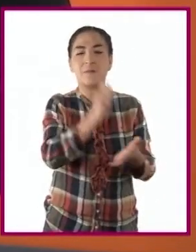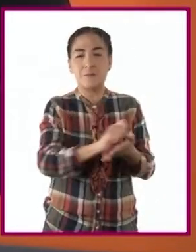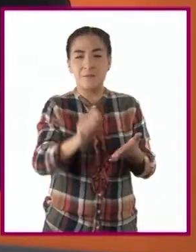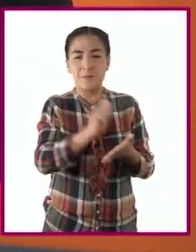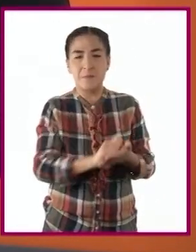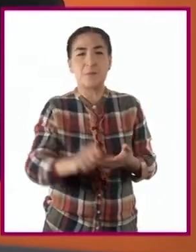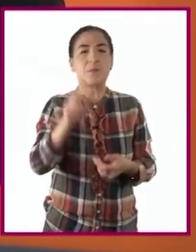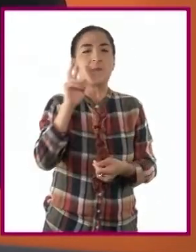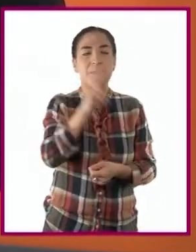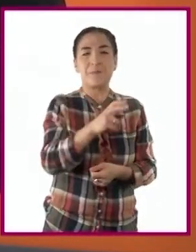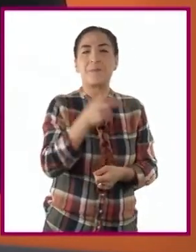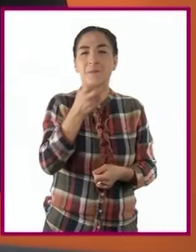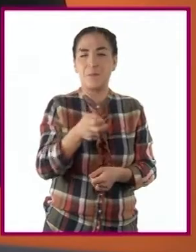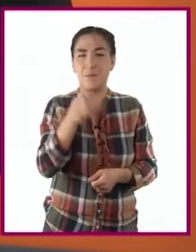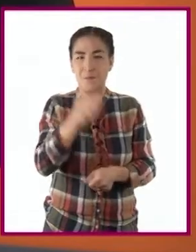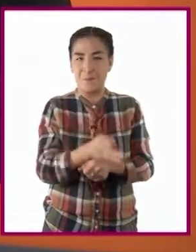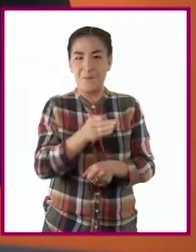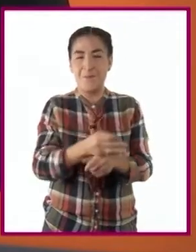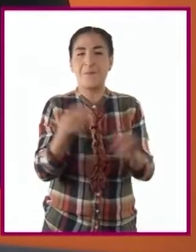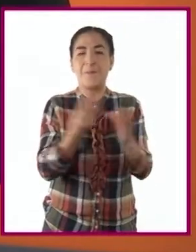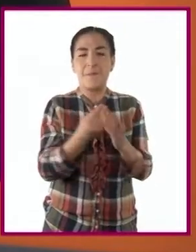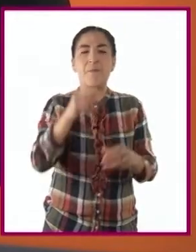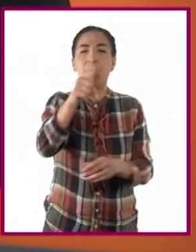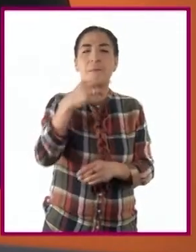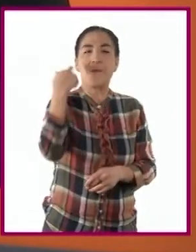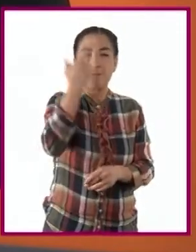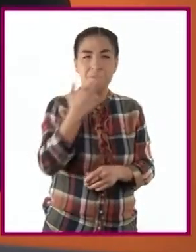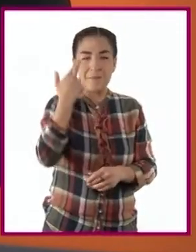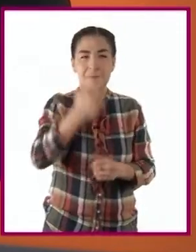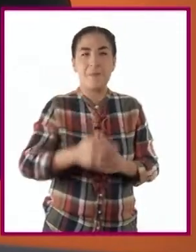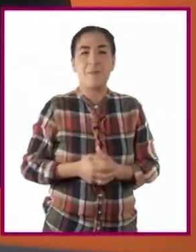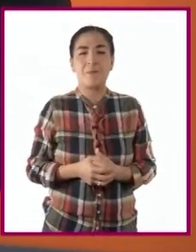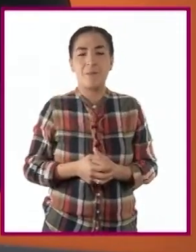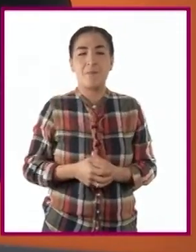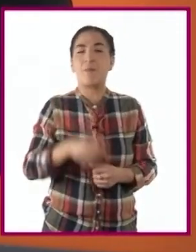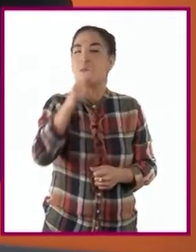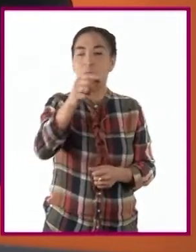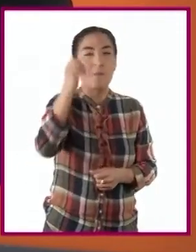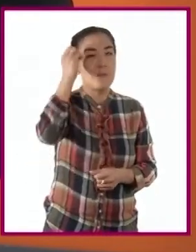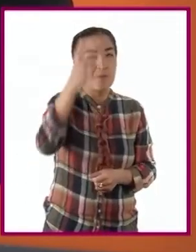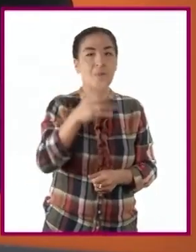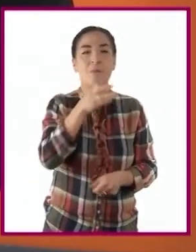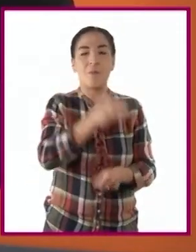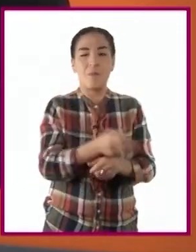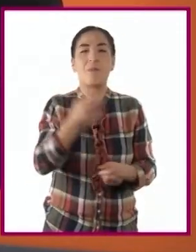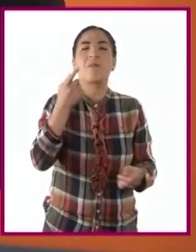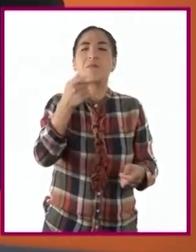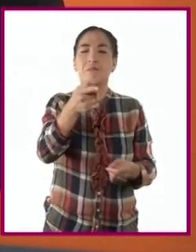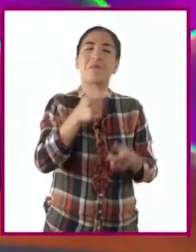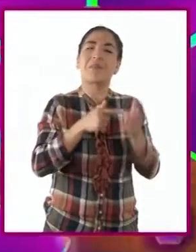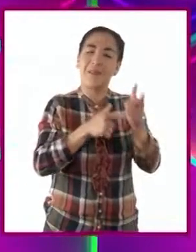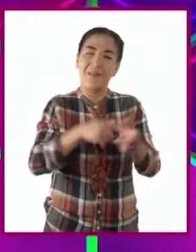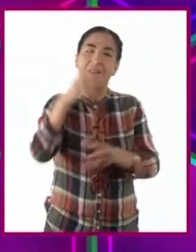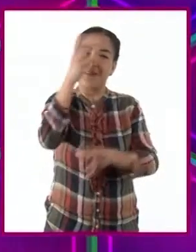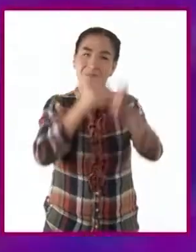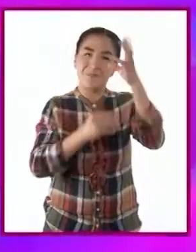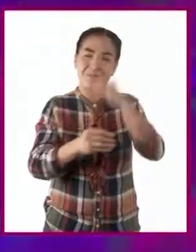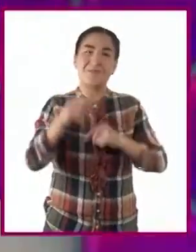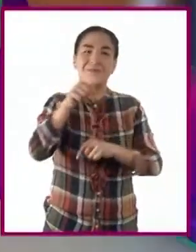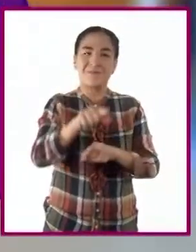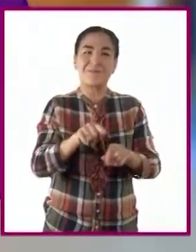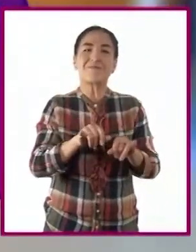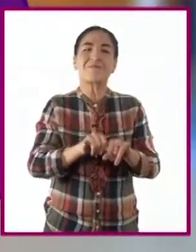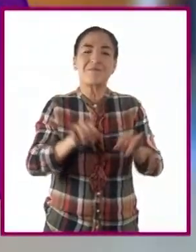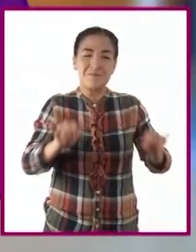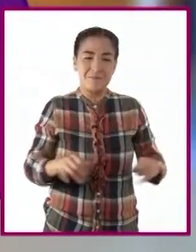que veremos en esta clase y consúltelas con sus docentes, sin olvidar que se encuentran trabajando a distancia. Si